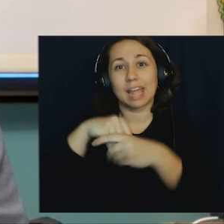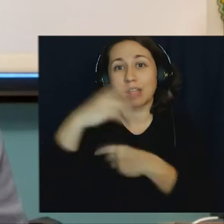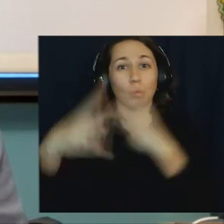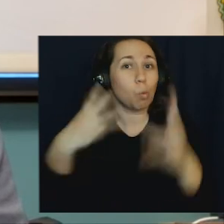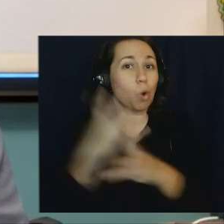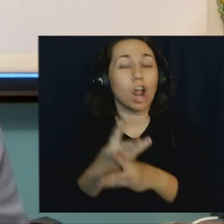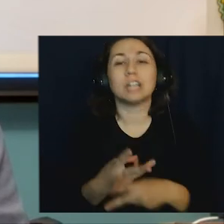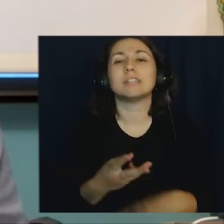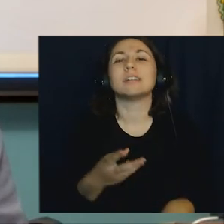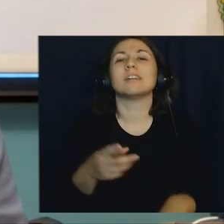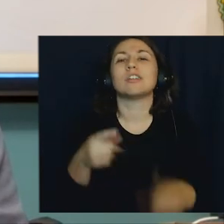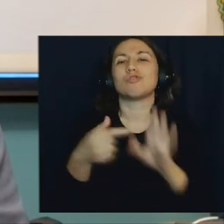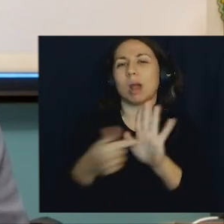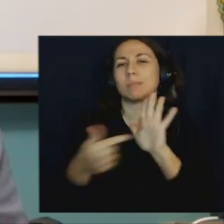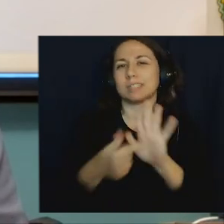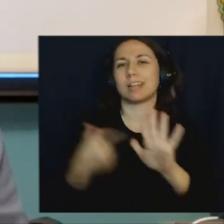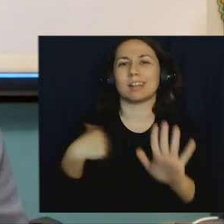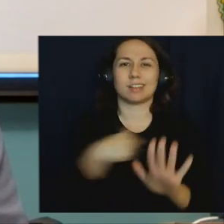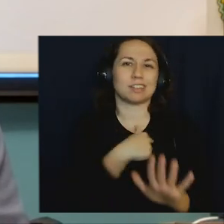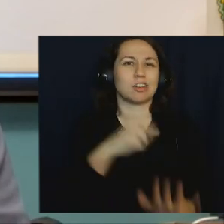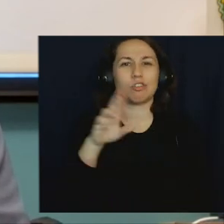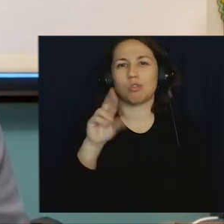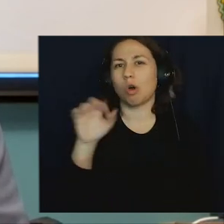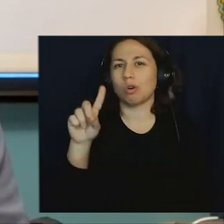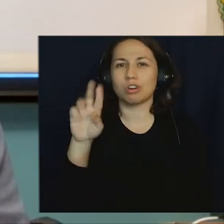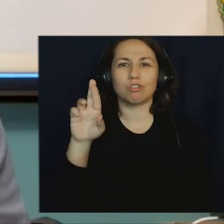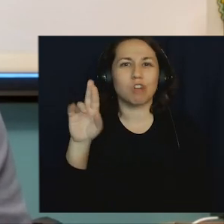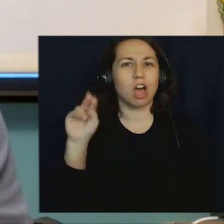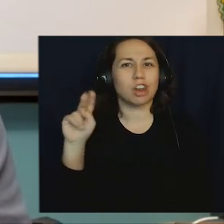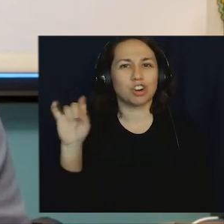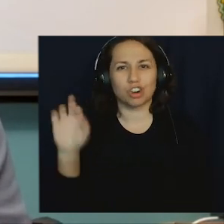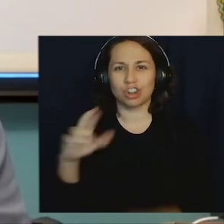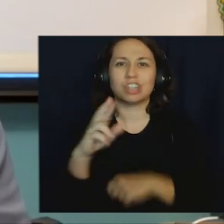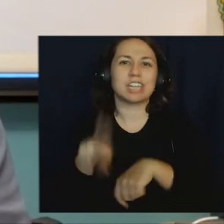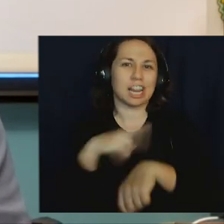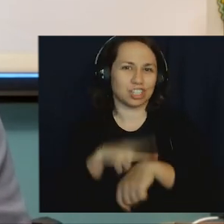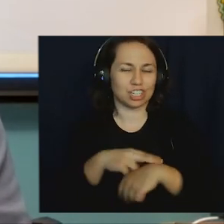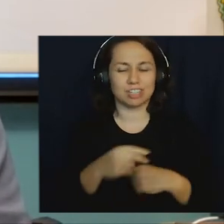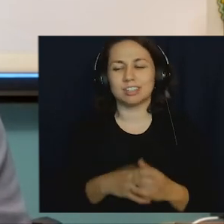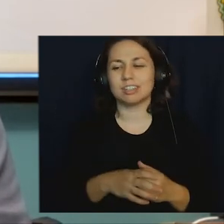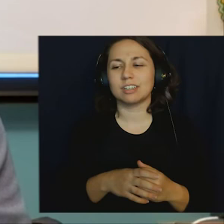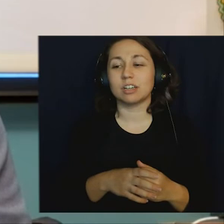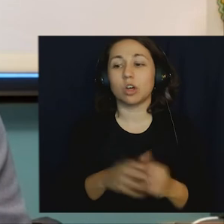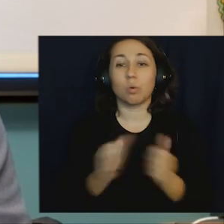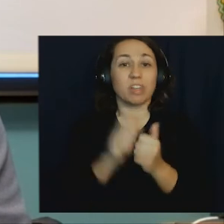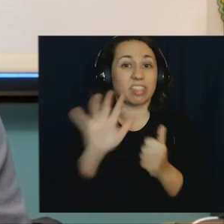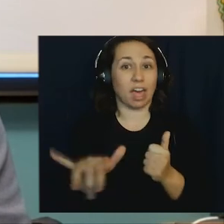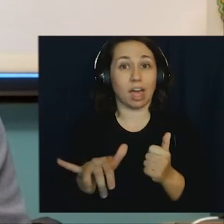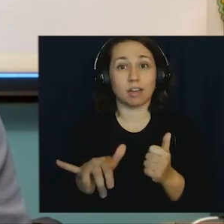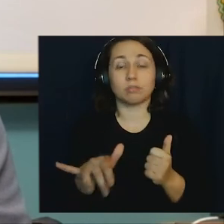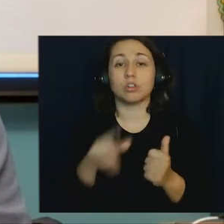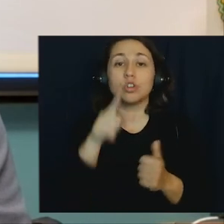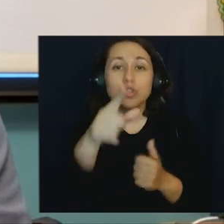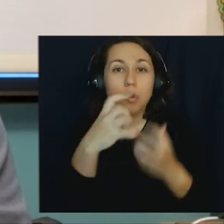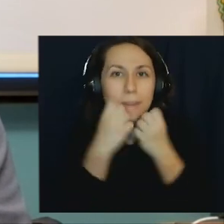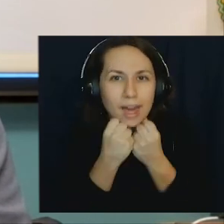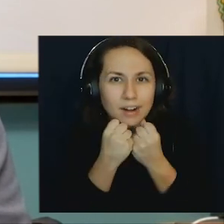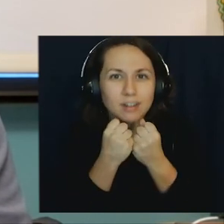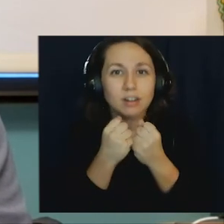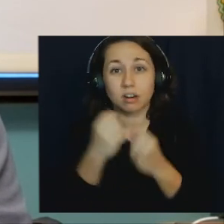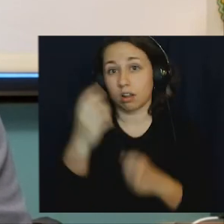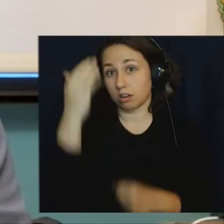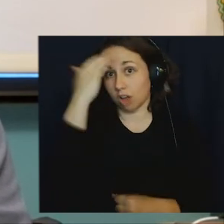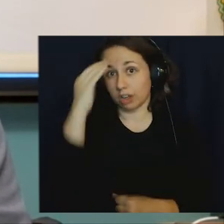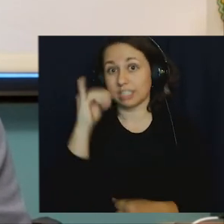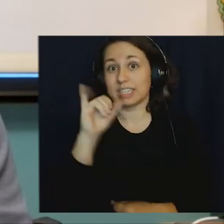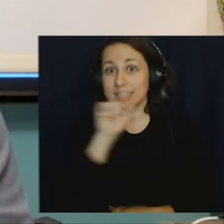mundo, a mostrar el orgullo del Correcaminos y el amor Correcaminos. Felicidades, estamos orgullosos de ustedes. Adelante,